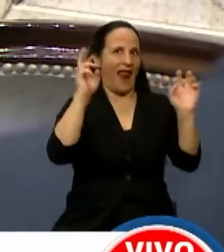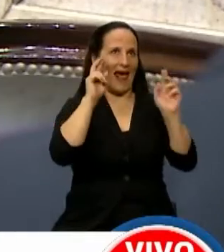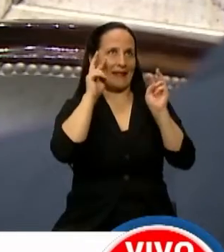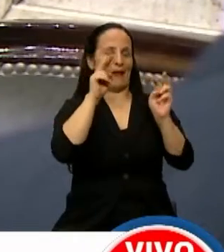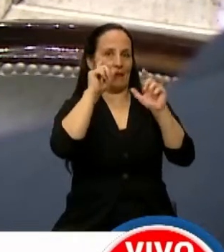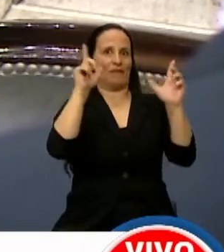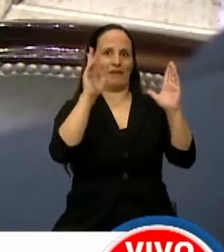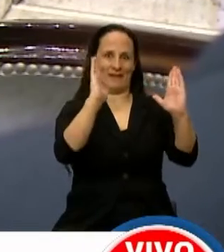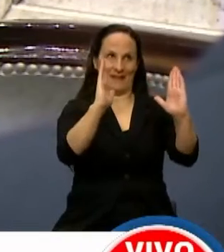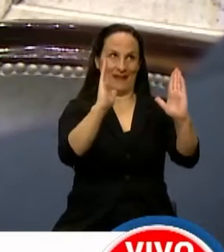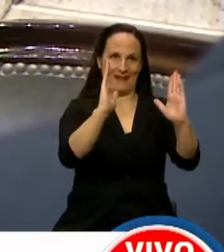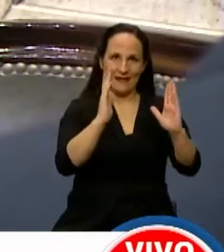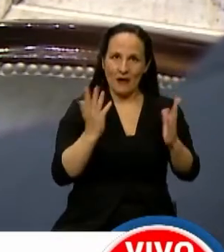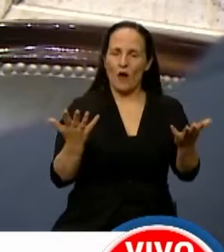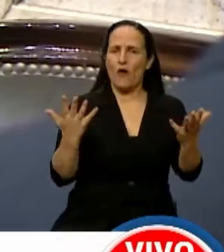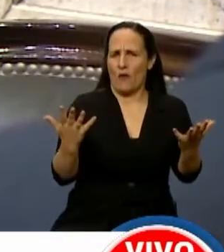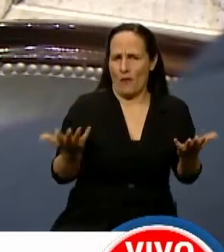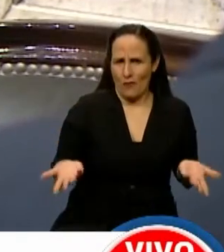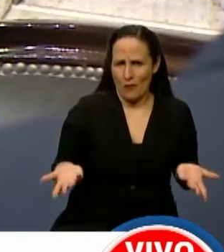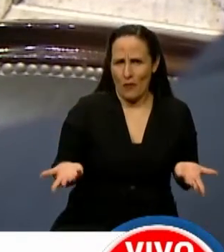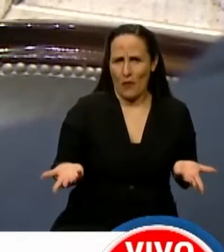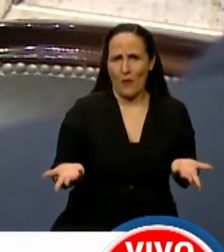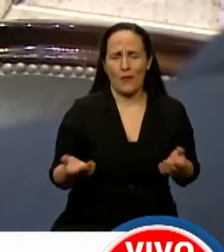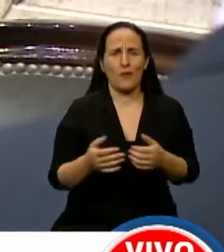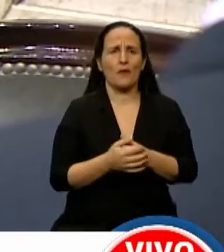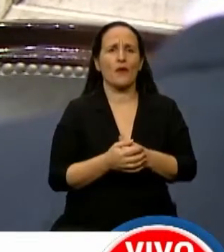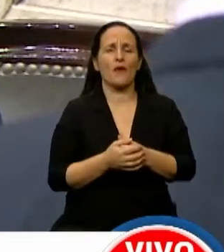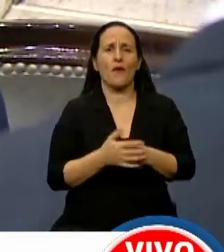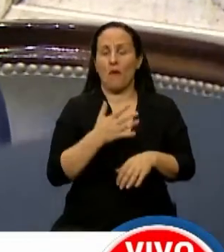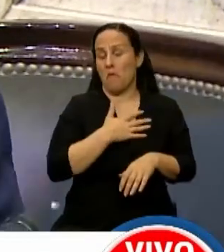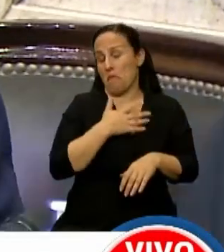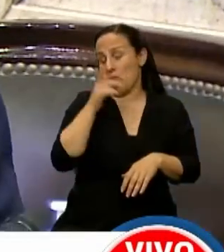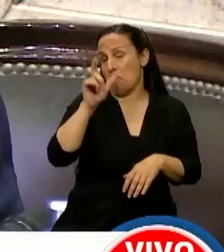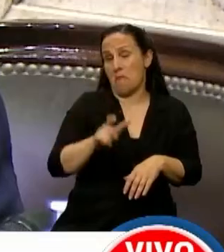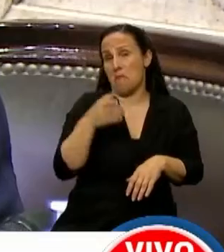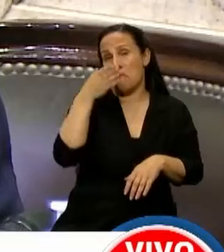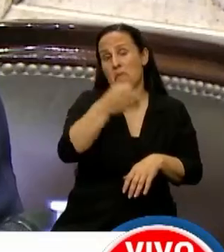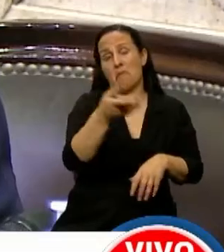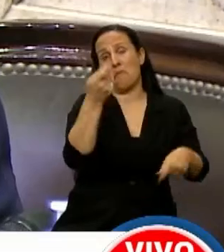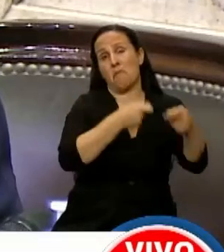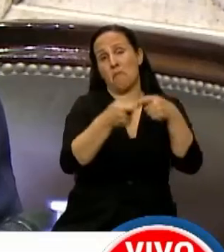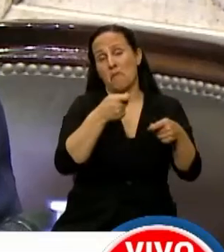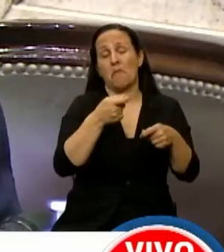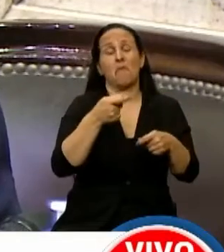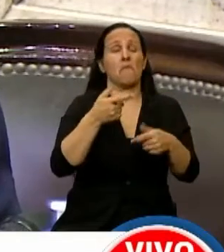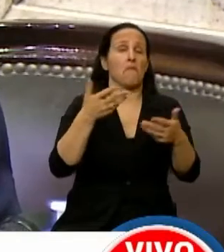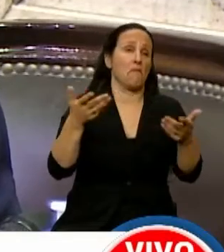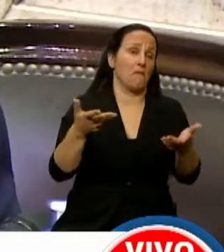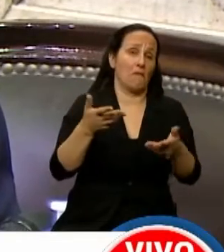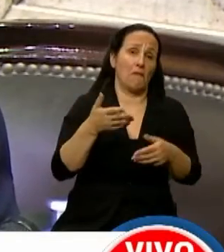etiquetado. Y lógicamente que cuando uno va a un comercio y dado,